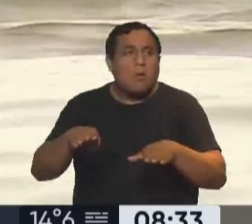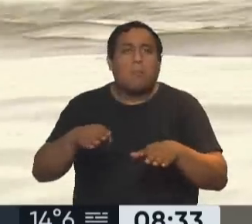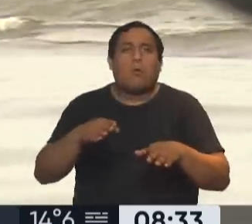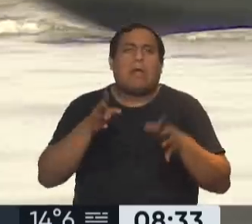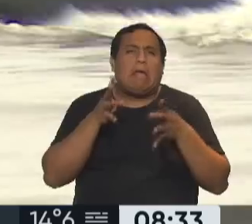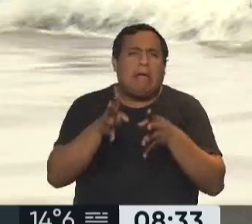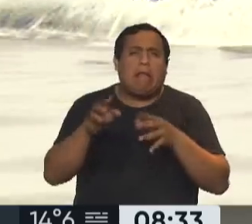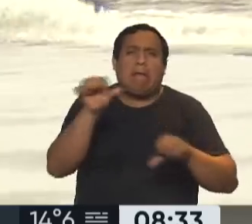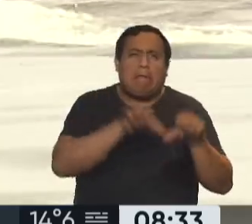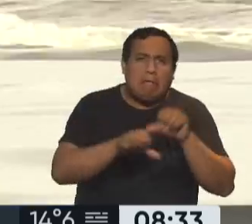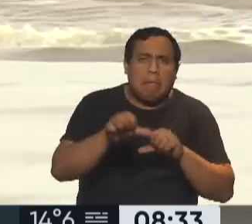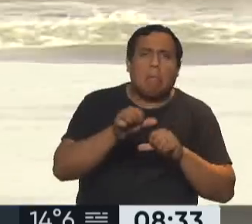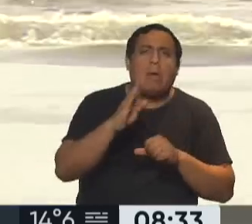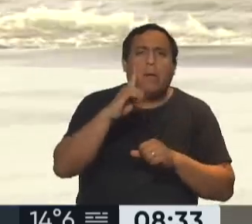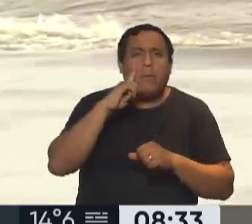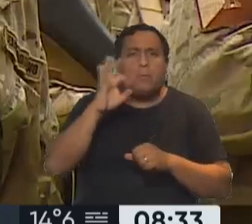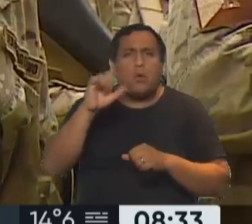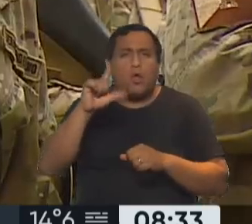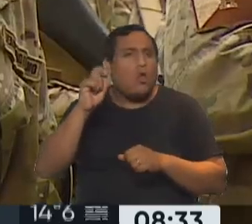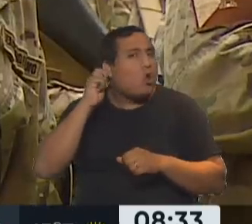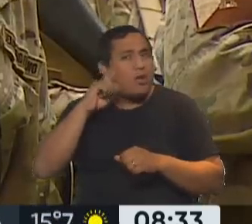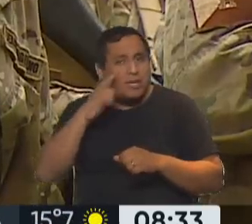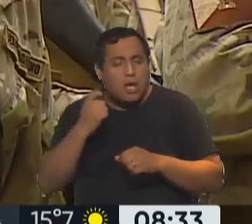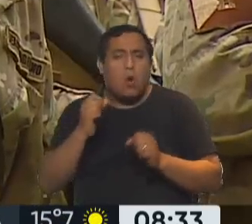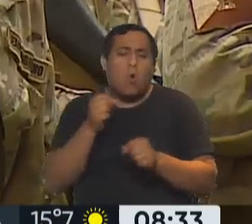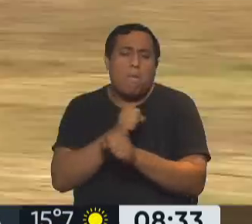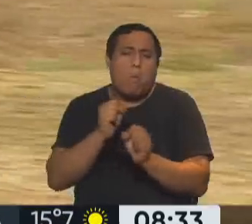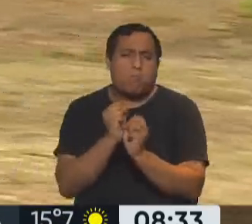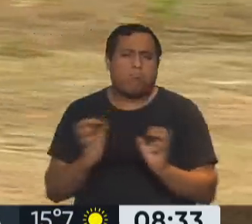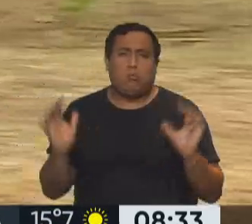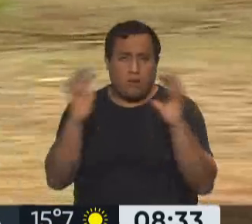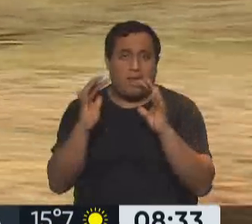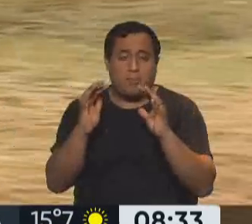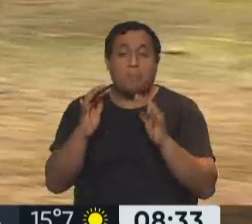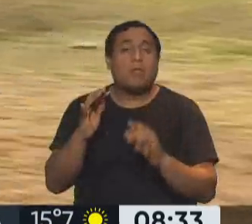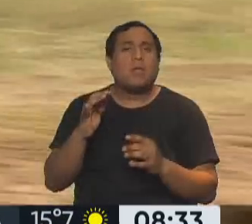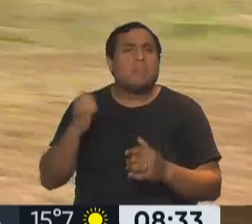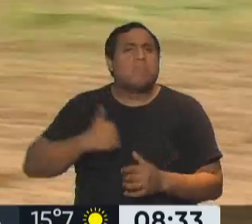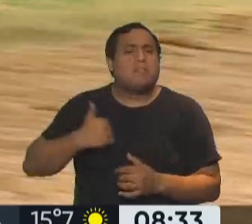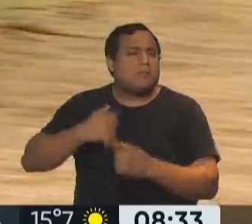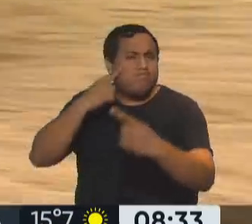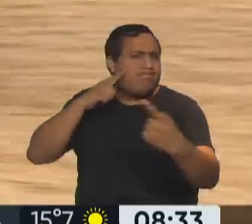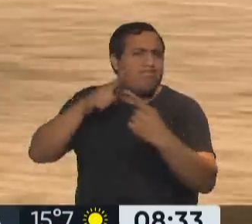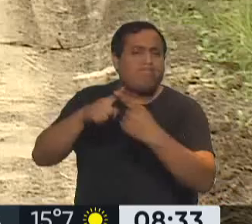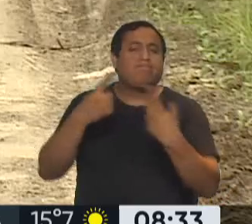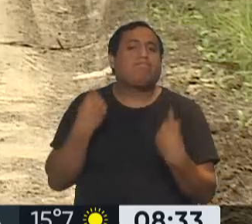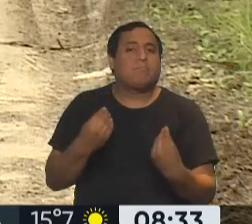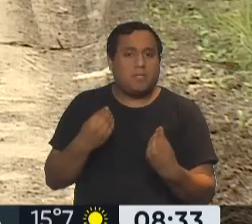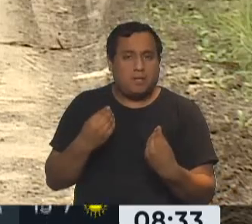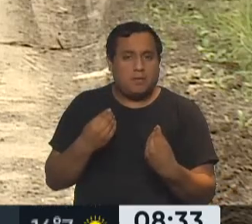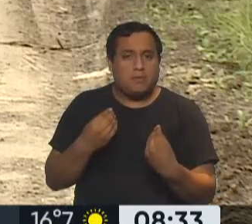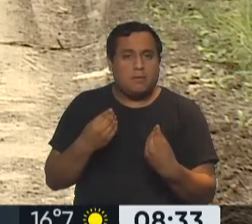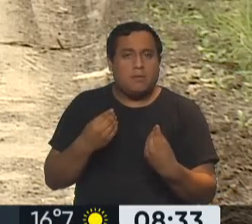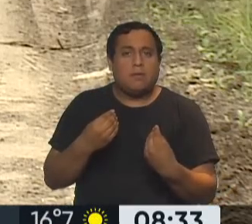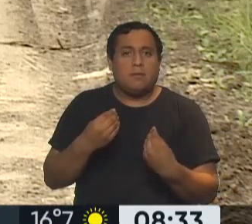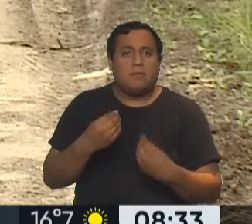química, biológica o nuclear. El objetivo militar se centra en torno al